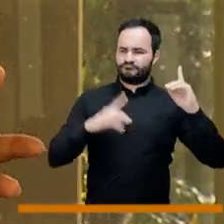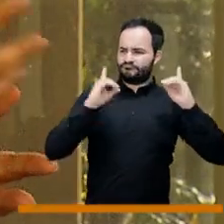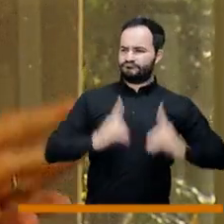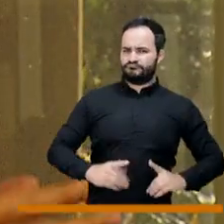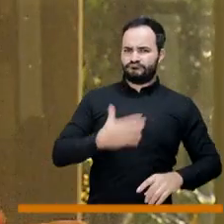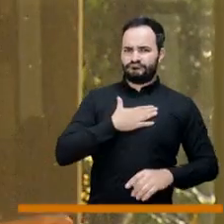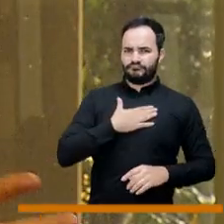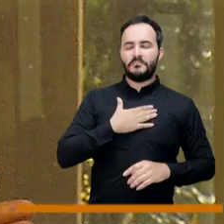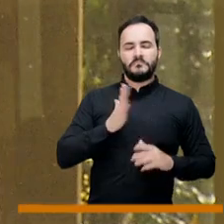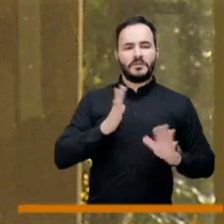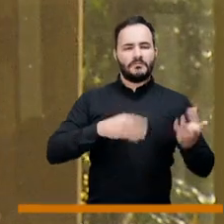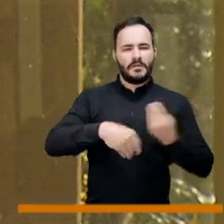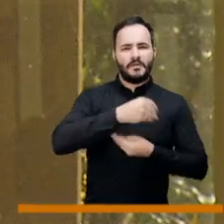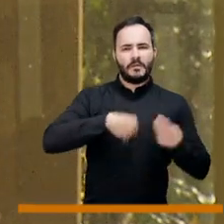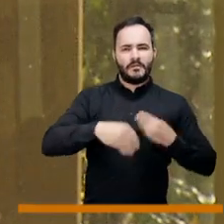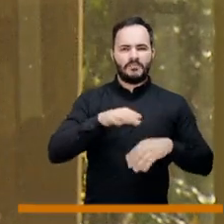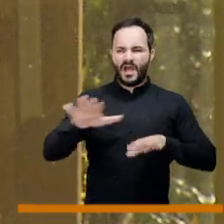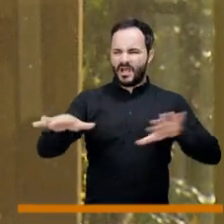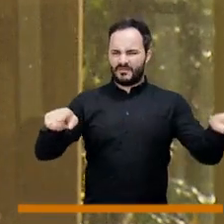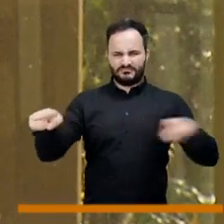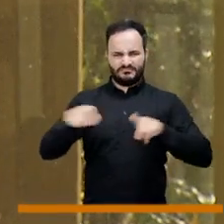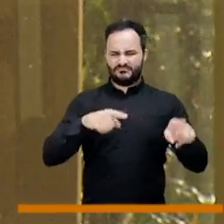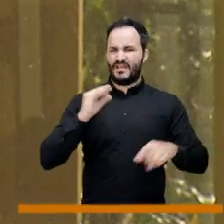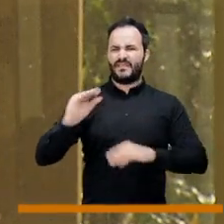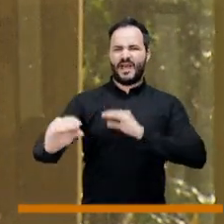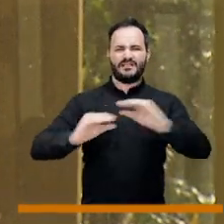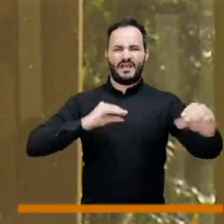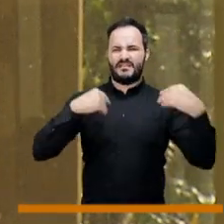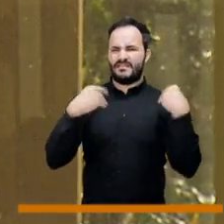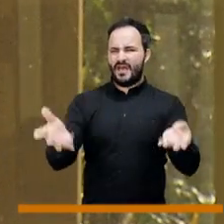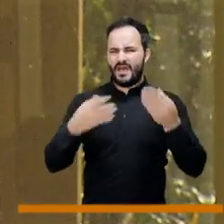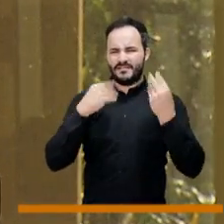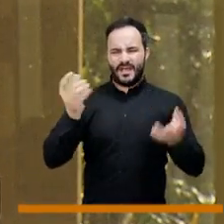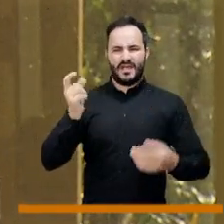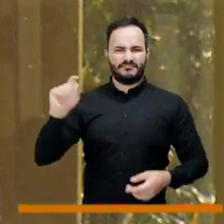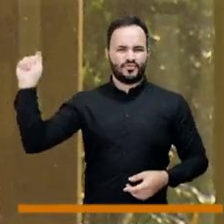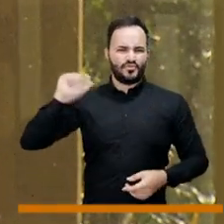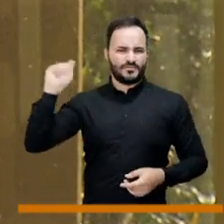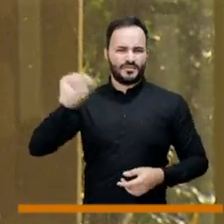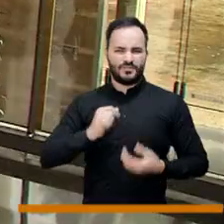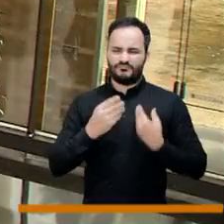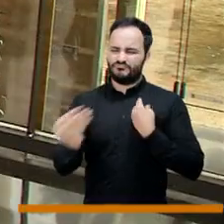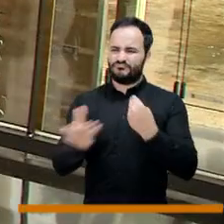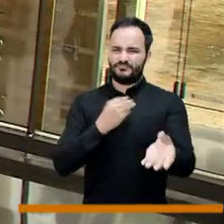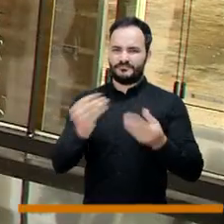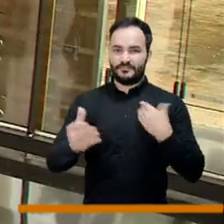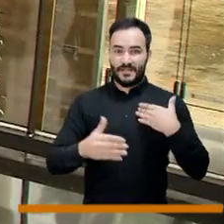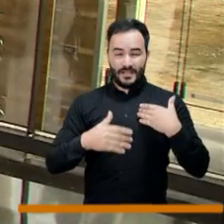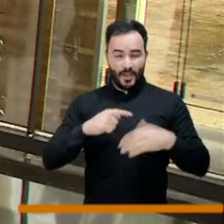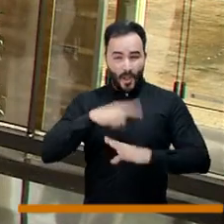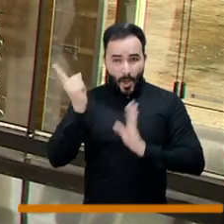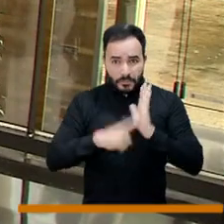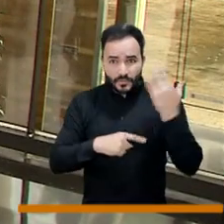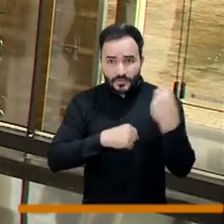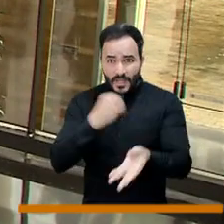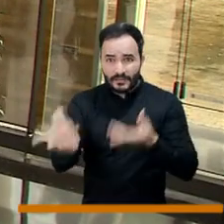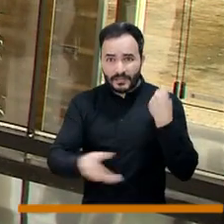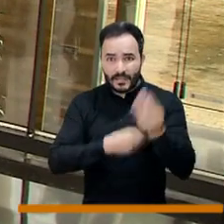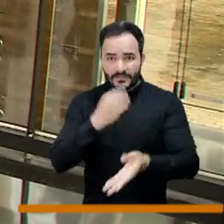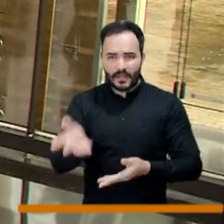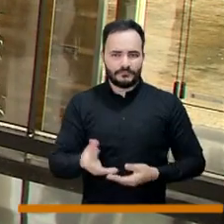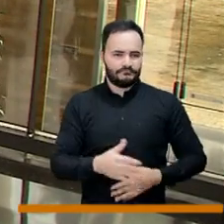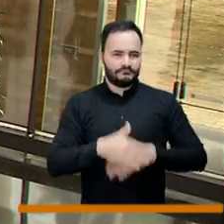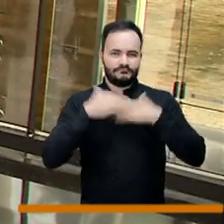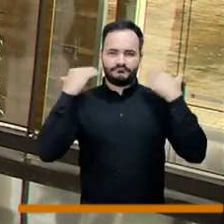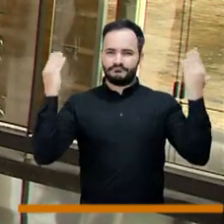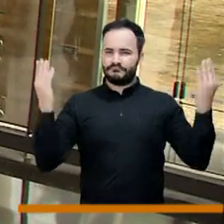con qué subsidiar absolutamente todo, pues obviamente todo se va a pique. Y sale la famosa propuesta que ya también se ha hecho en